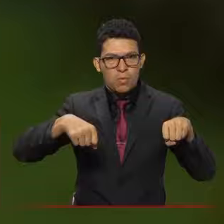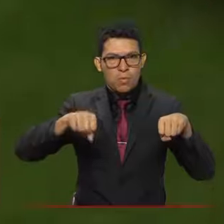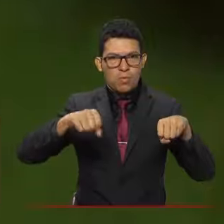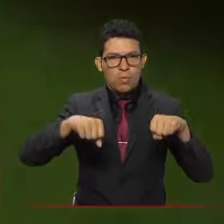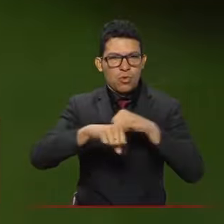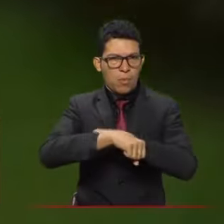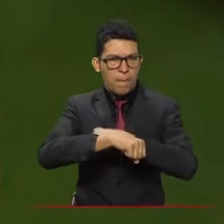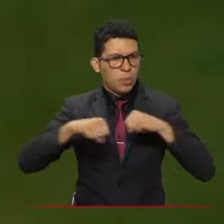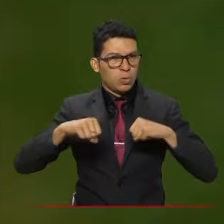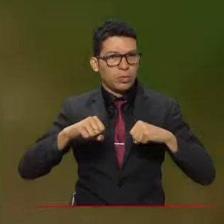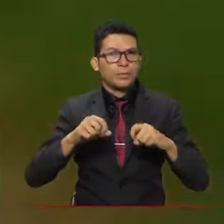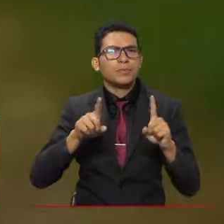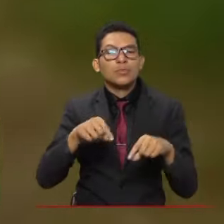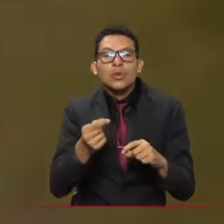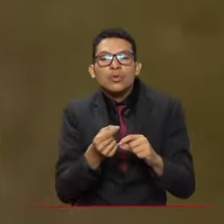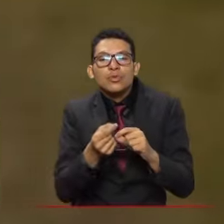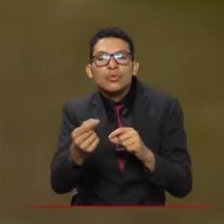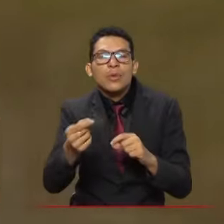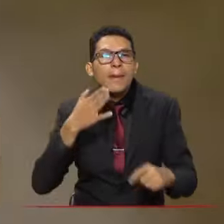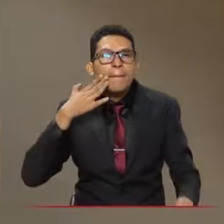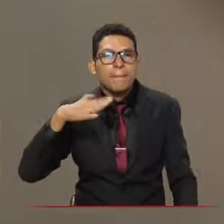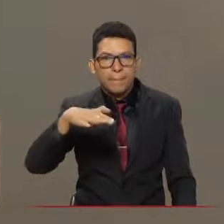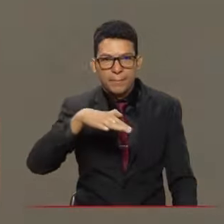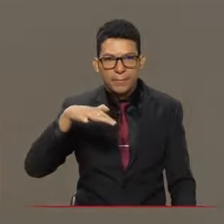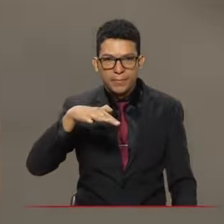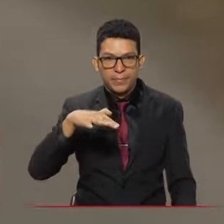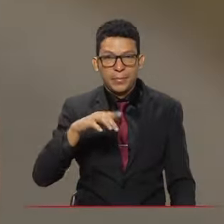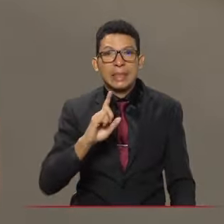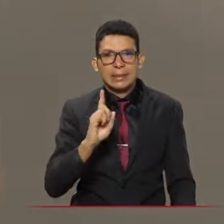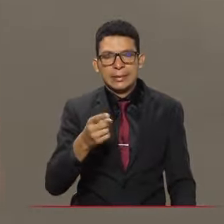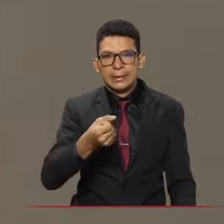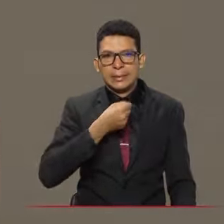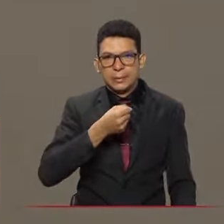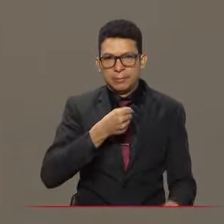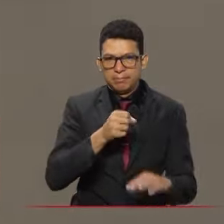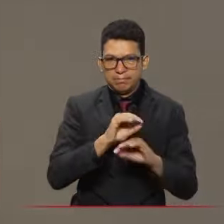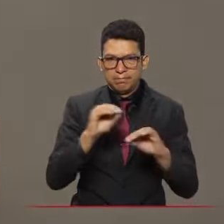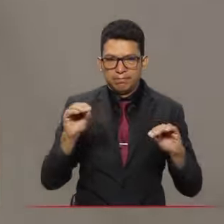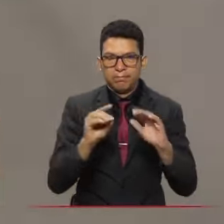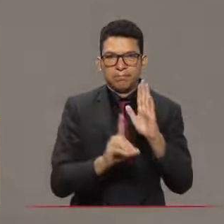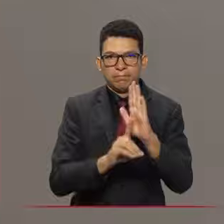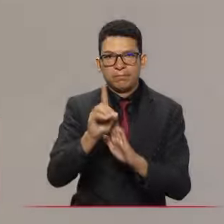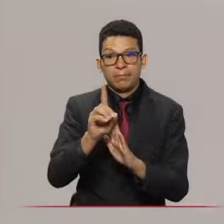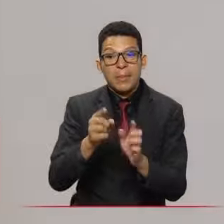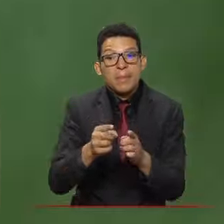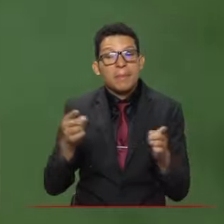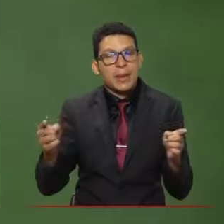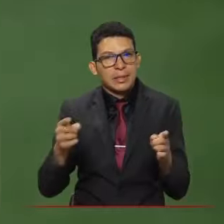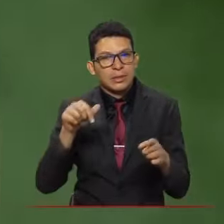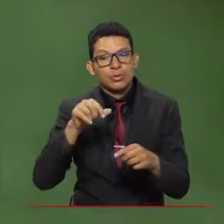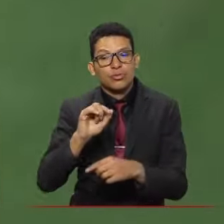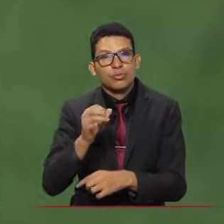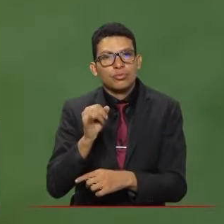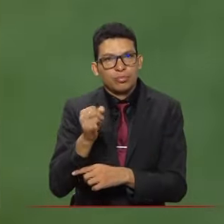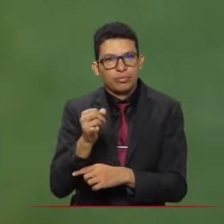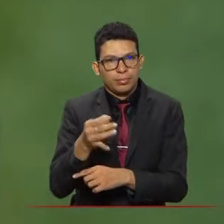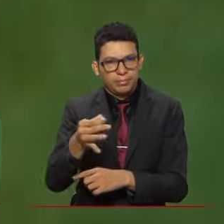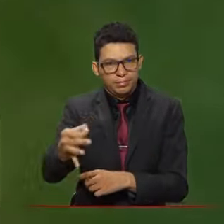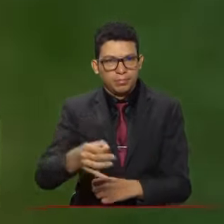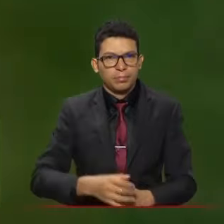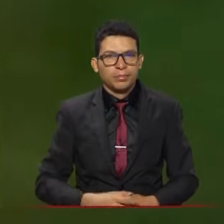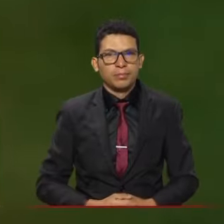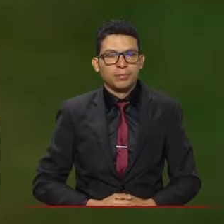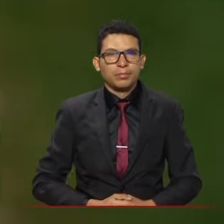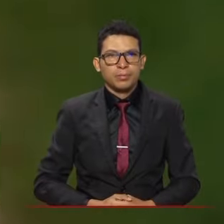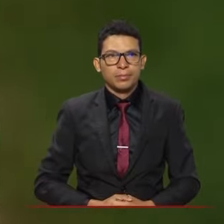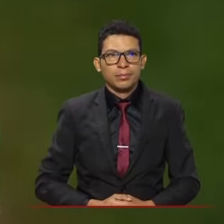con explosivos cerca al parque principal. Es una noticia en desarrollo que estaremos ampliando en minutos desde Jamundí.